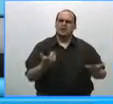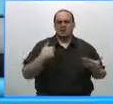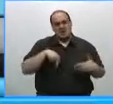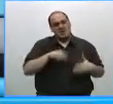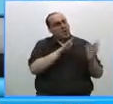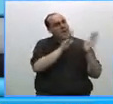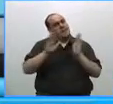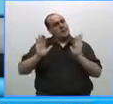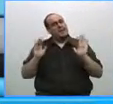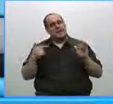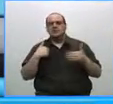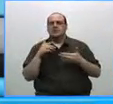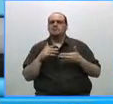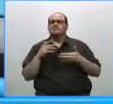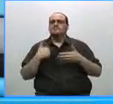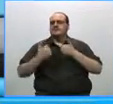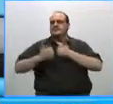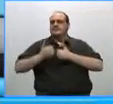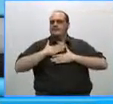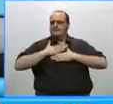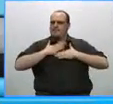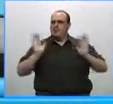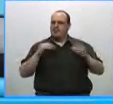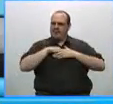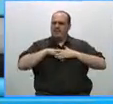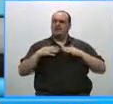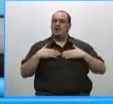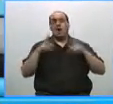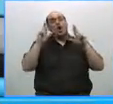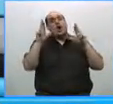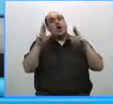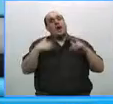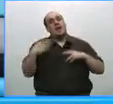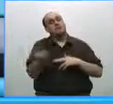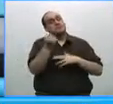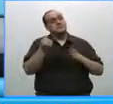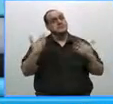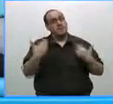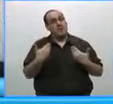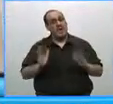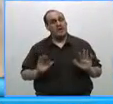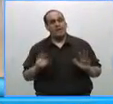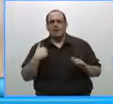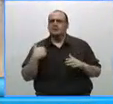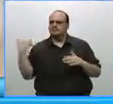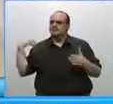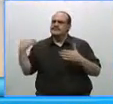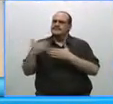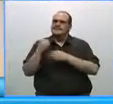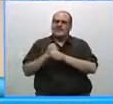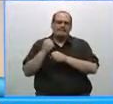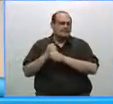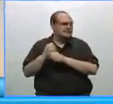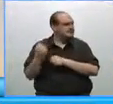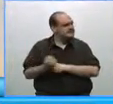es un reto muy personal este y bueno pretendo ojalá que está ya en la mejor manera porque contigo hemos trabajado mucho y a